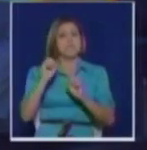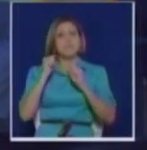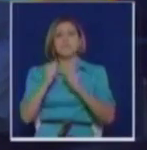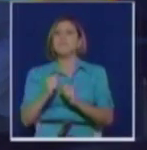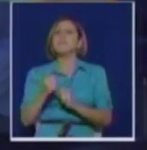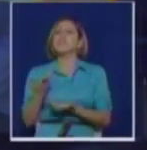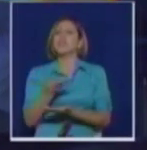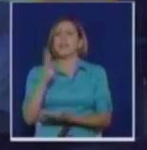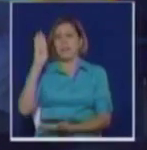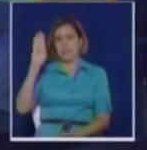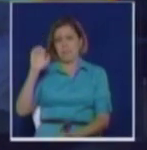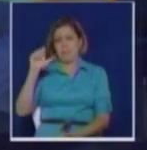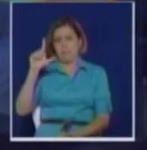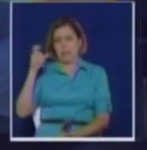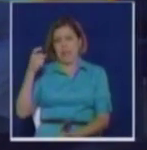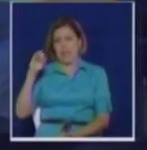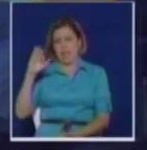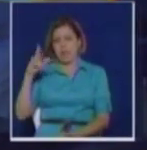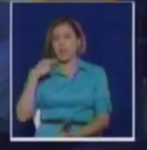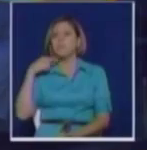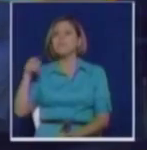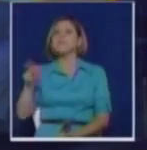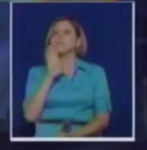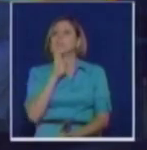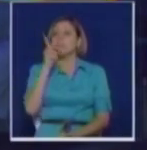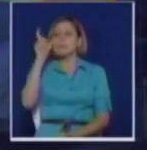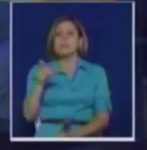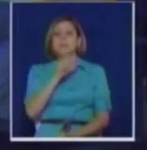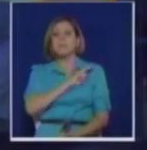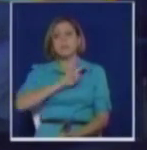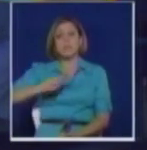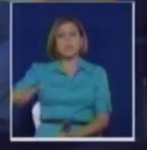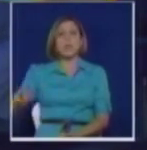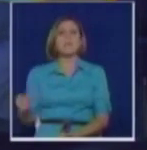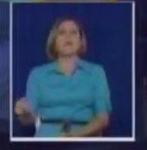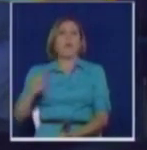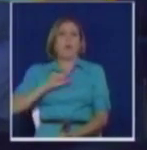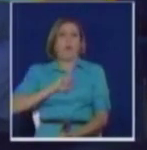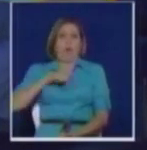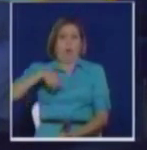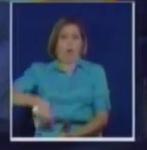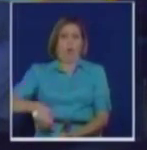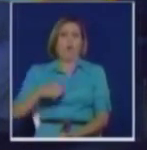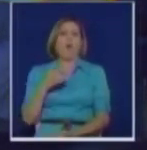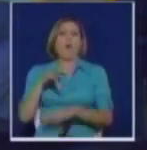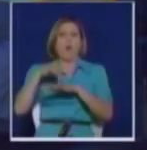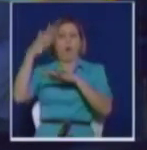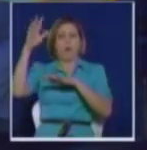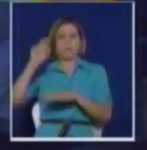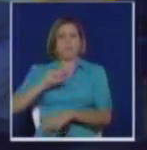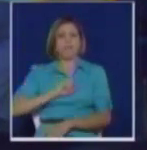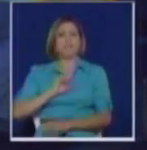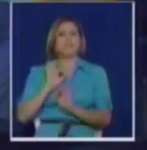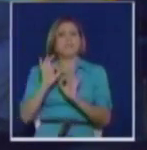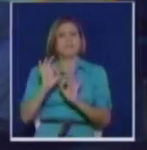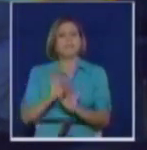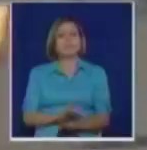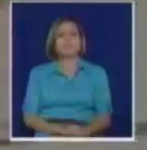en Bélgica. La Vallecaucana, Yesenia Escobar, consiguió medalla de oro hoy en el inicio de las pruebas de ruta.